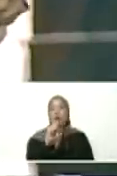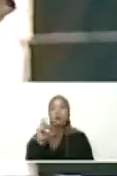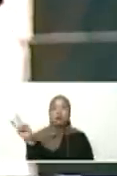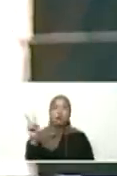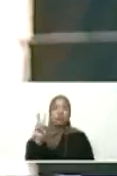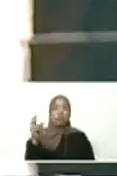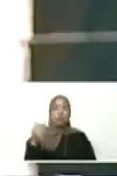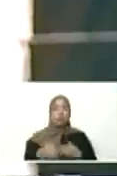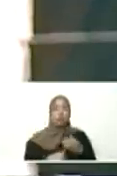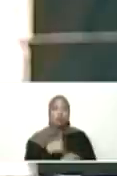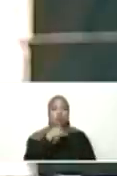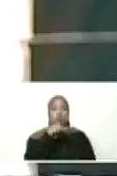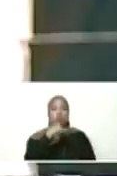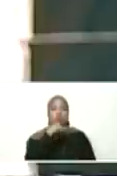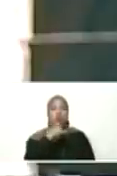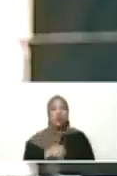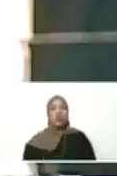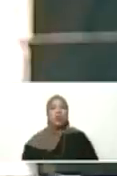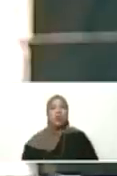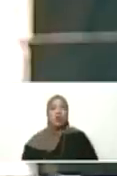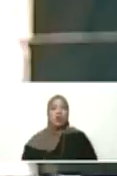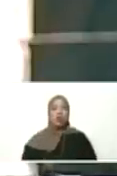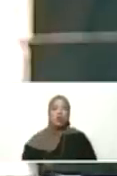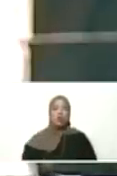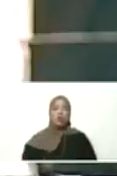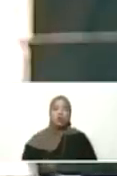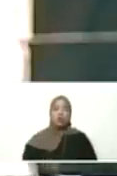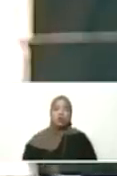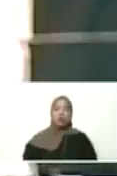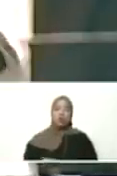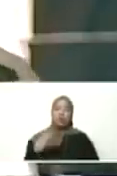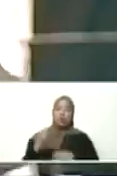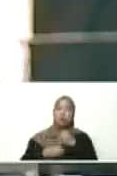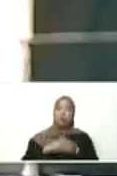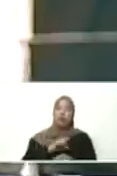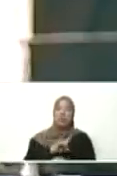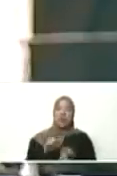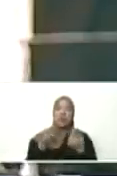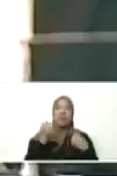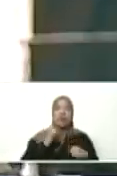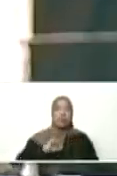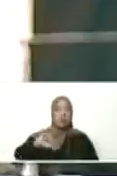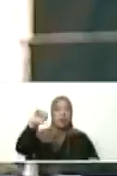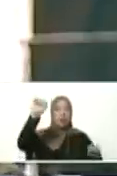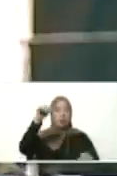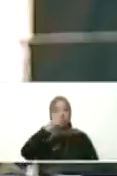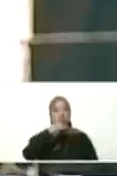Venezuela potencia que están haciendo de la nueva etapa de transición al socialismo.